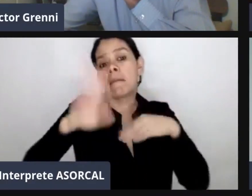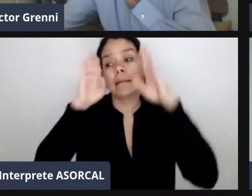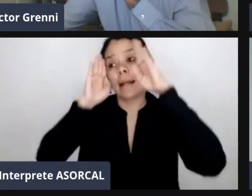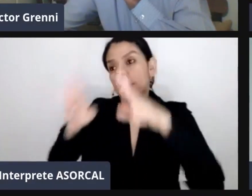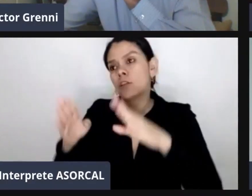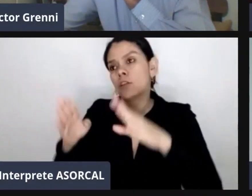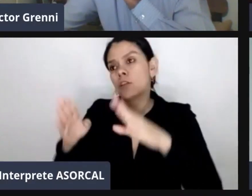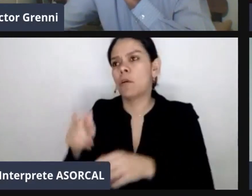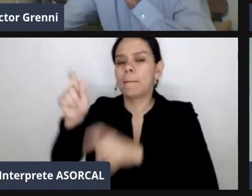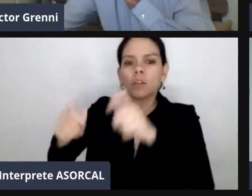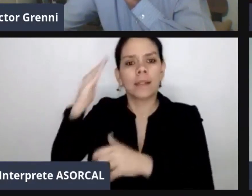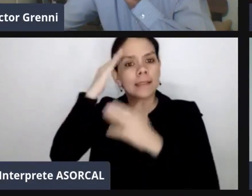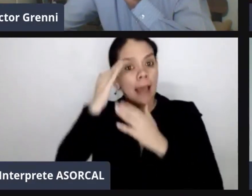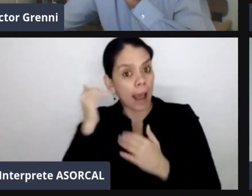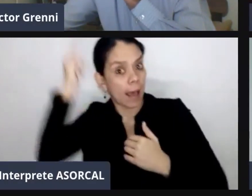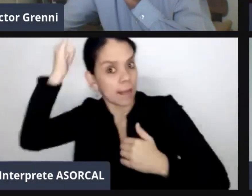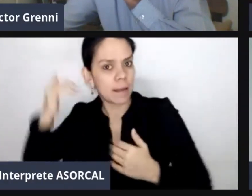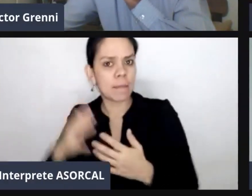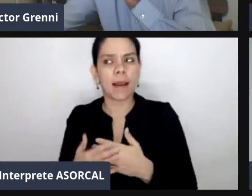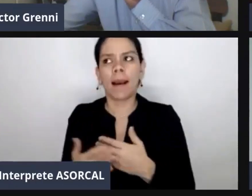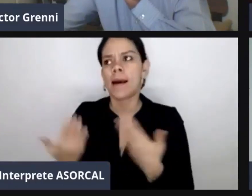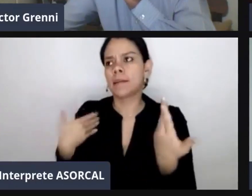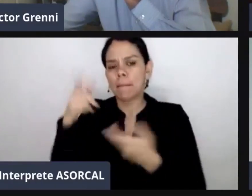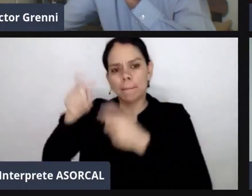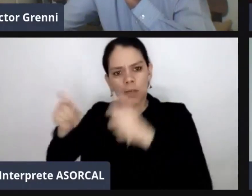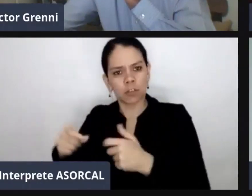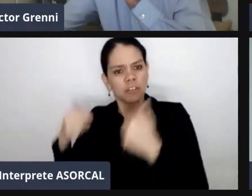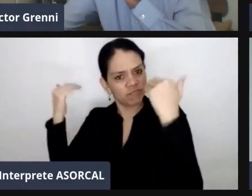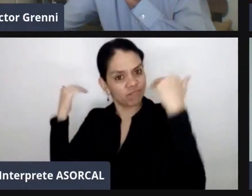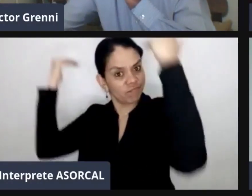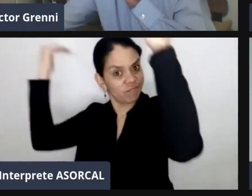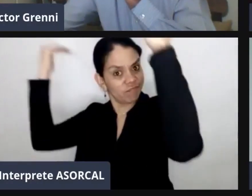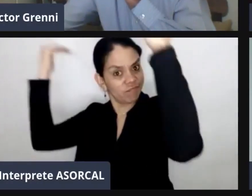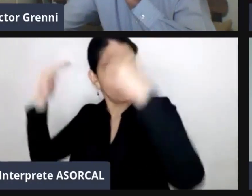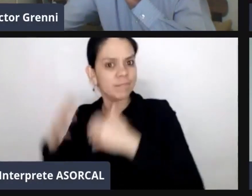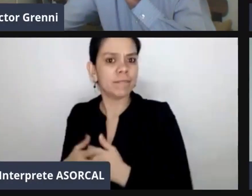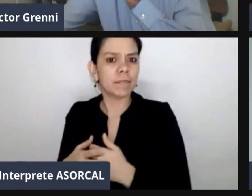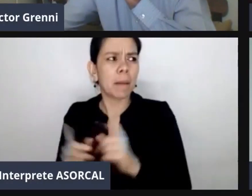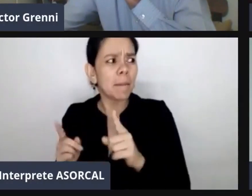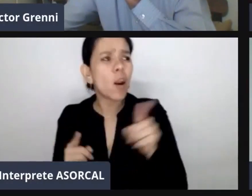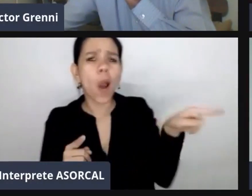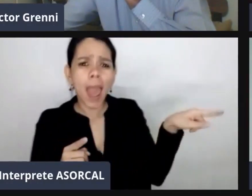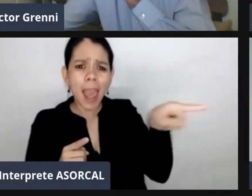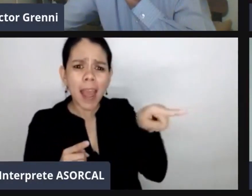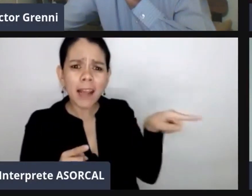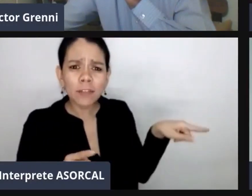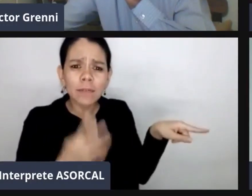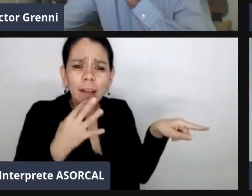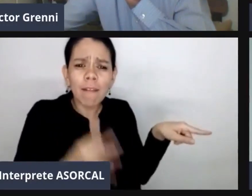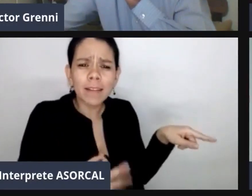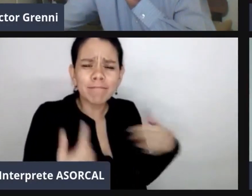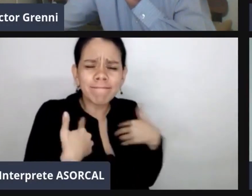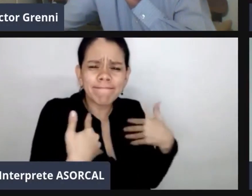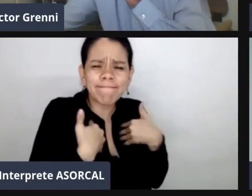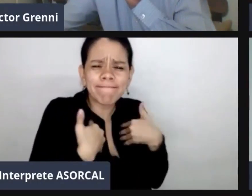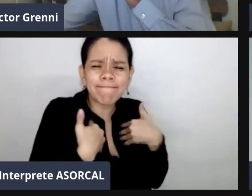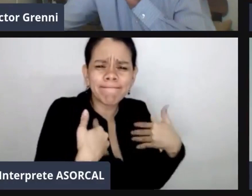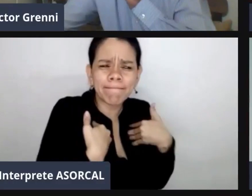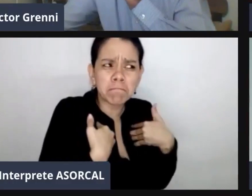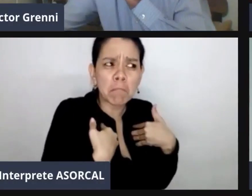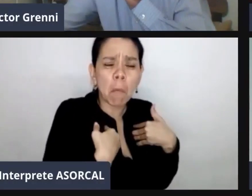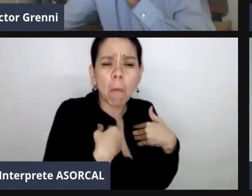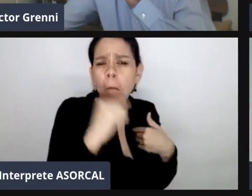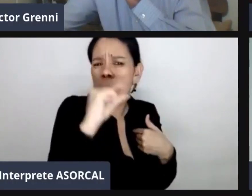son escuchadas. Y parte, digamos, de una cosa que también usted mencionó en su exposición y quería preguntarle por ese tema que